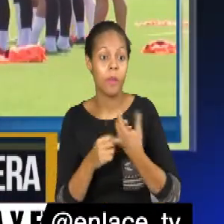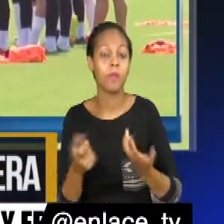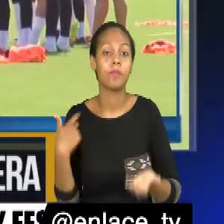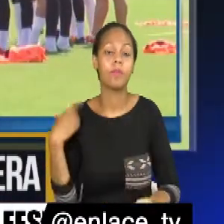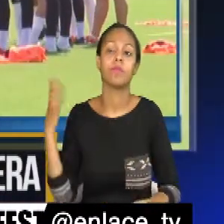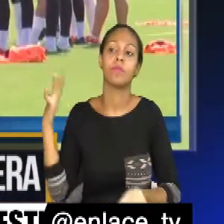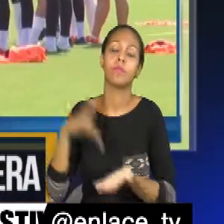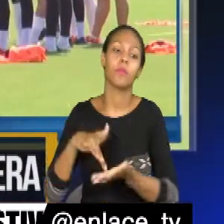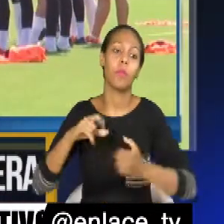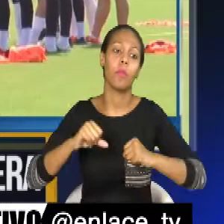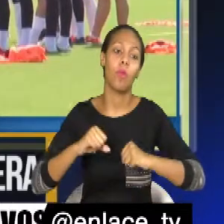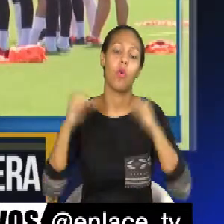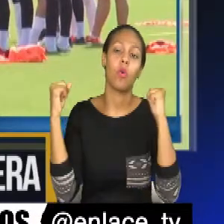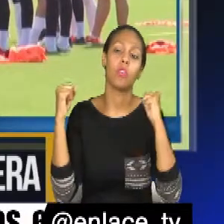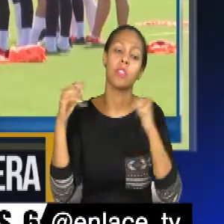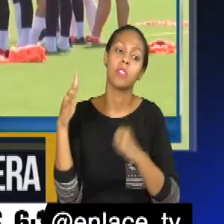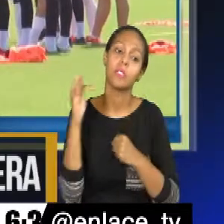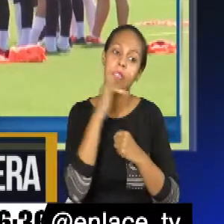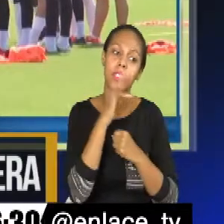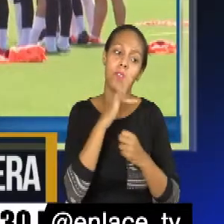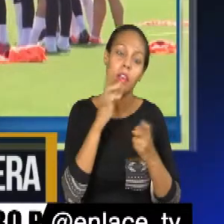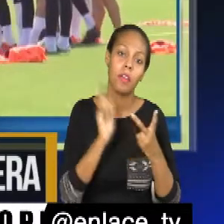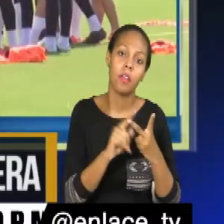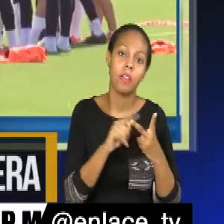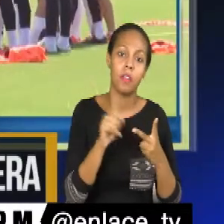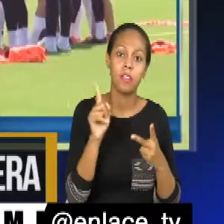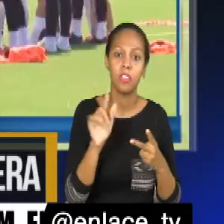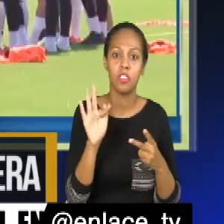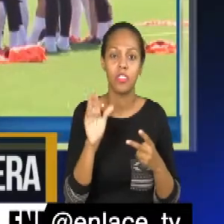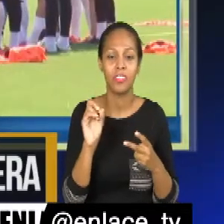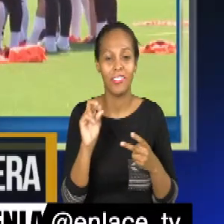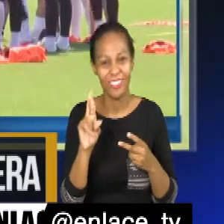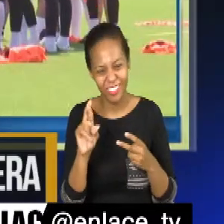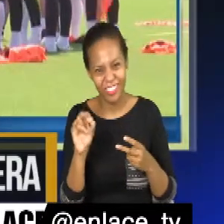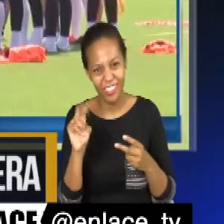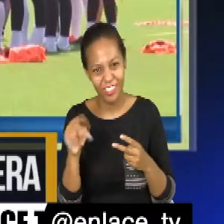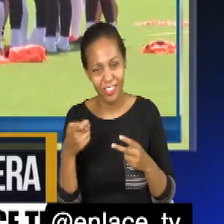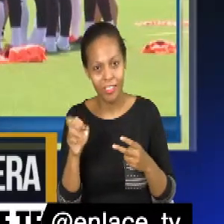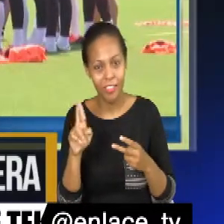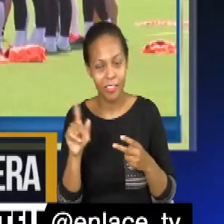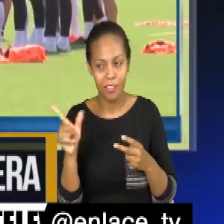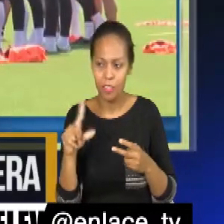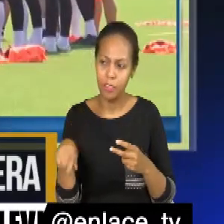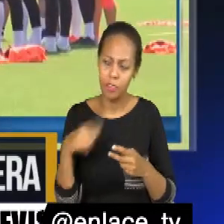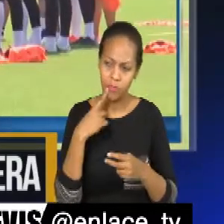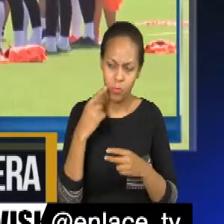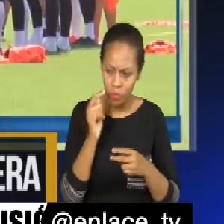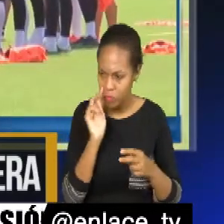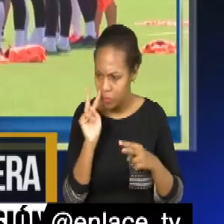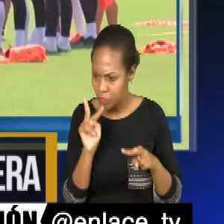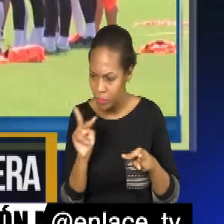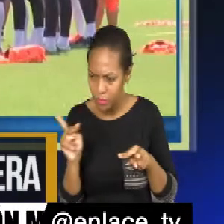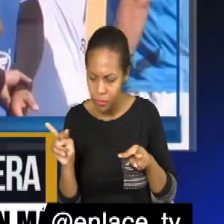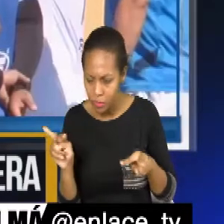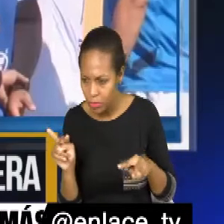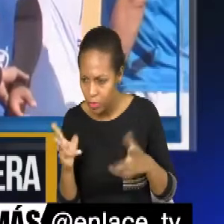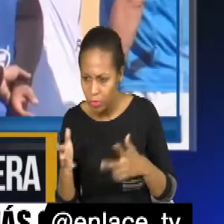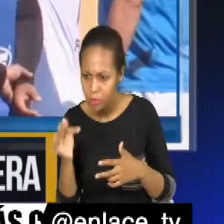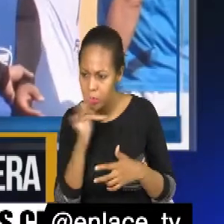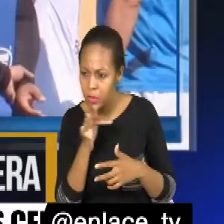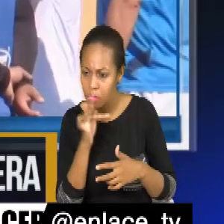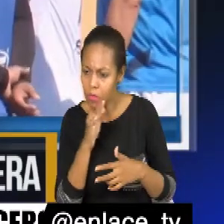el partido Santa Fe Die Strongest por Copa Libertadores, porque tiene que tomar atenta nota de lo que Santa Fe